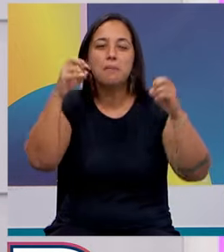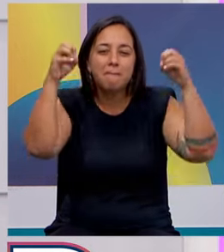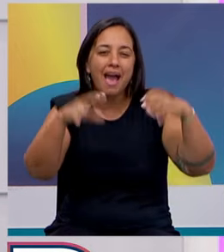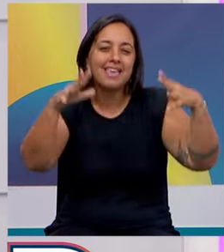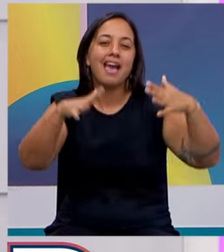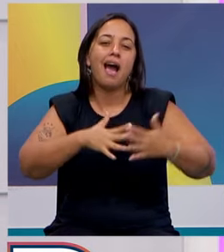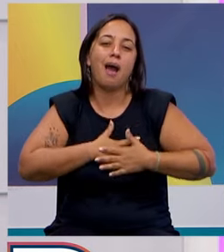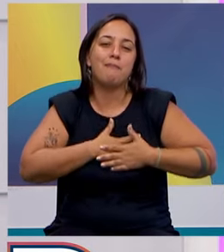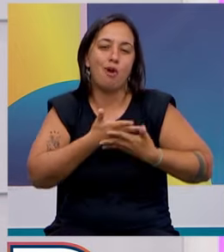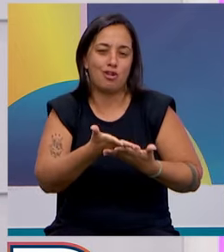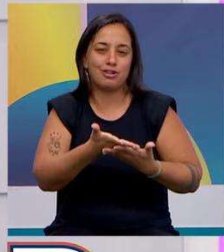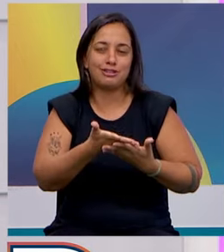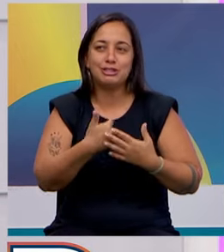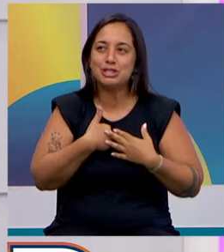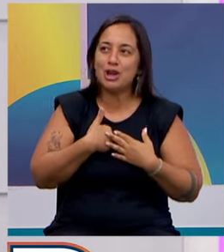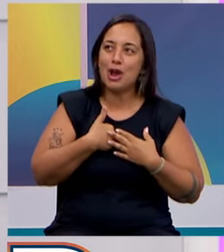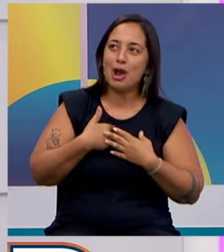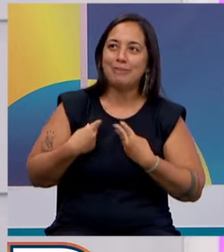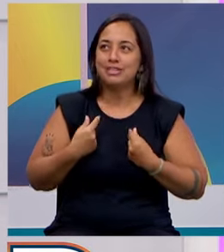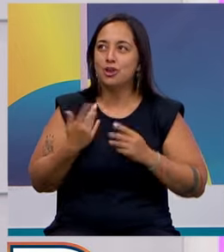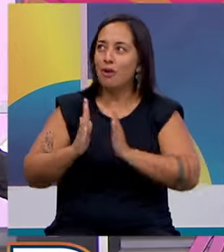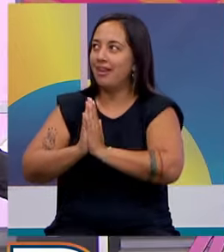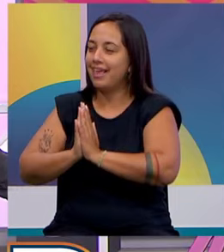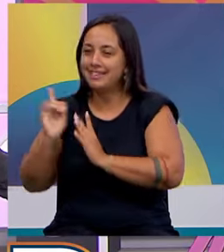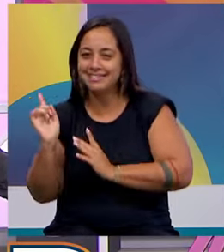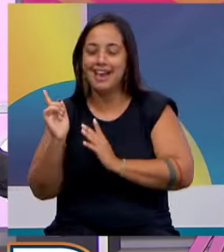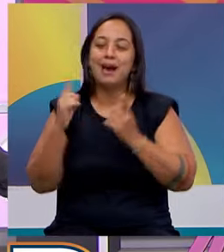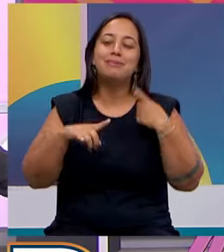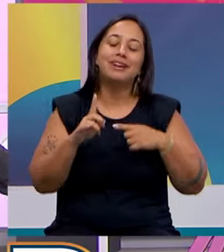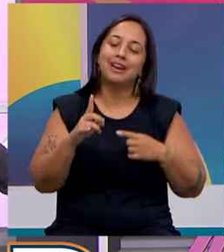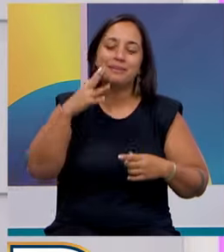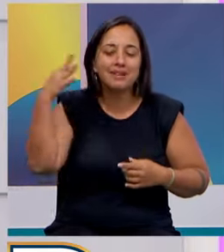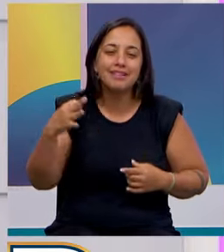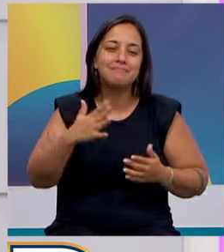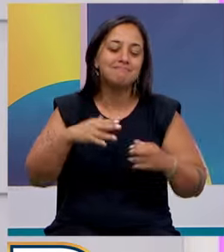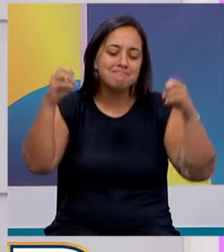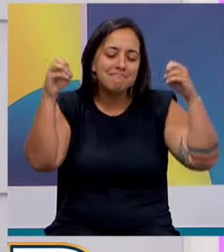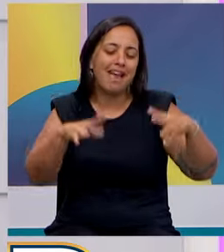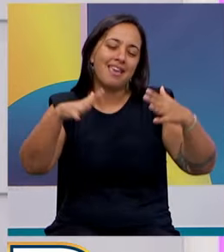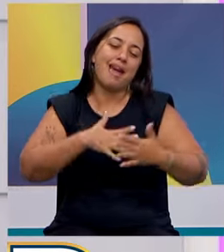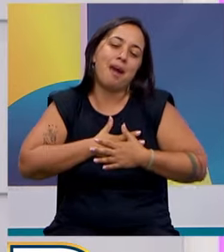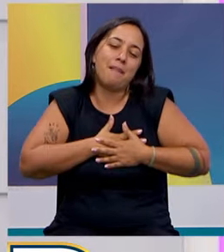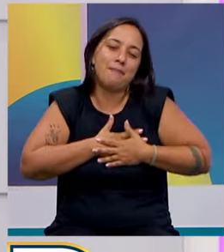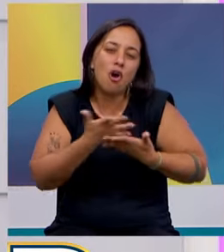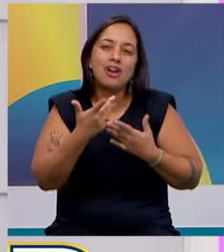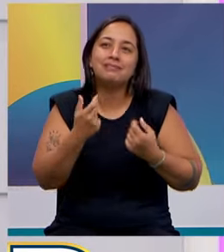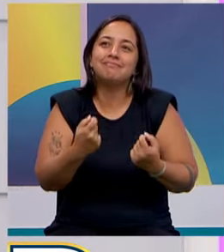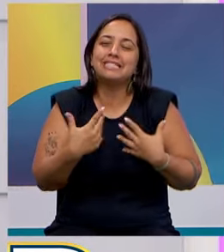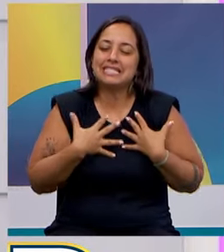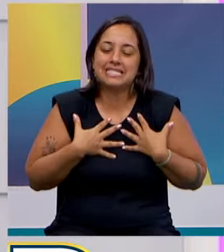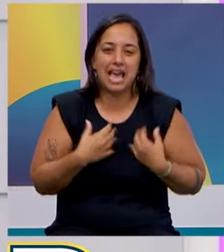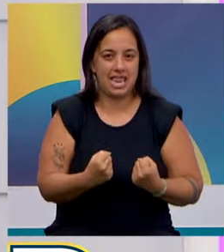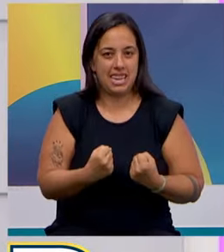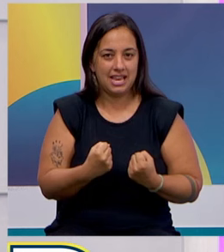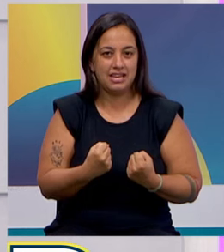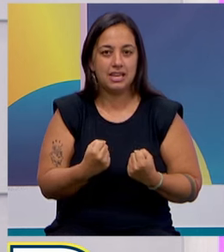magia... Parezco la salida de la iglesia. Pero la magia del amor es muy sanadora. Y cuando uno la